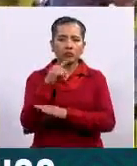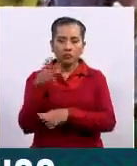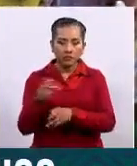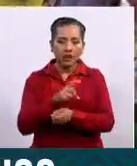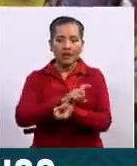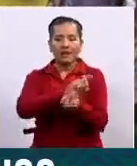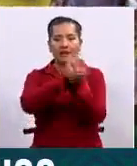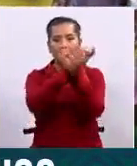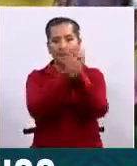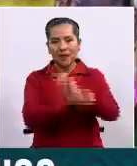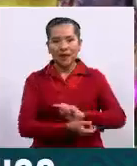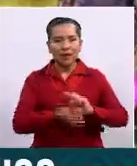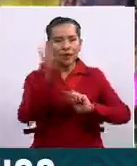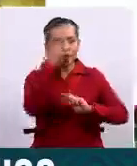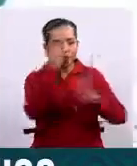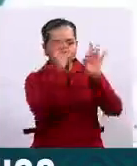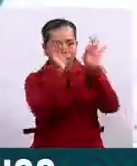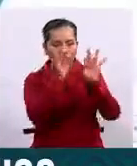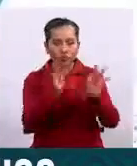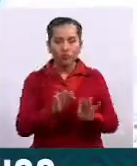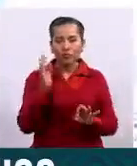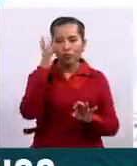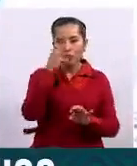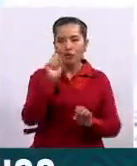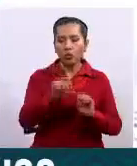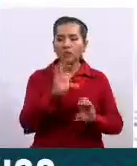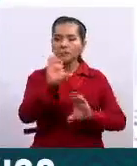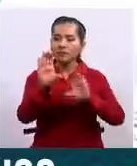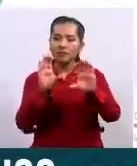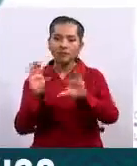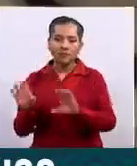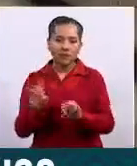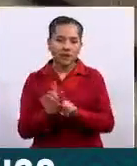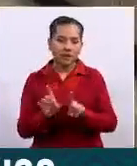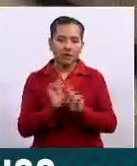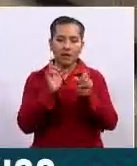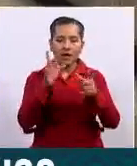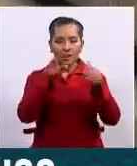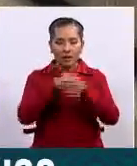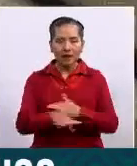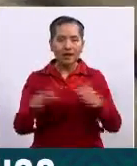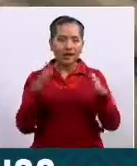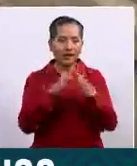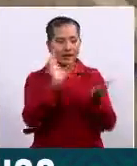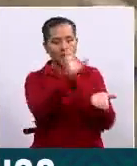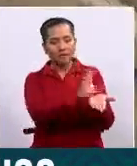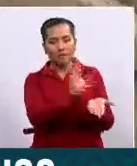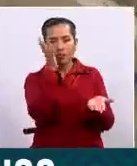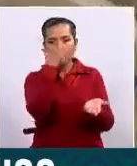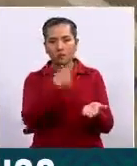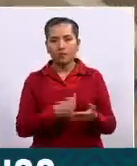transformar diferentes adornitos que van para utilidades de sus hogares.